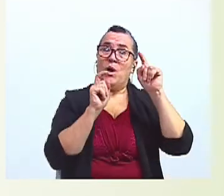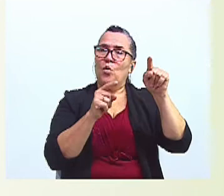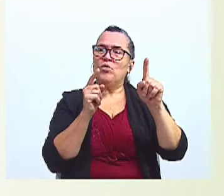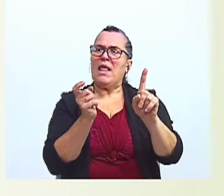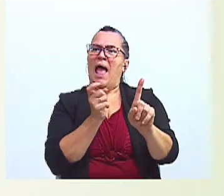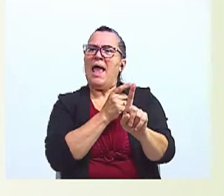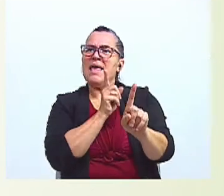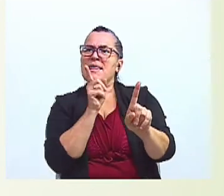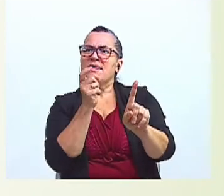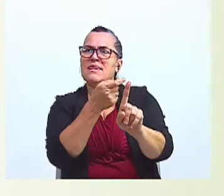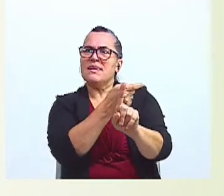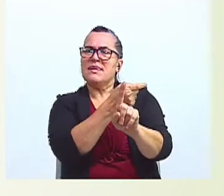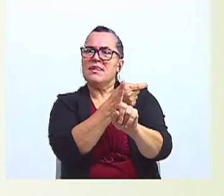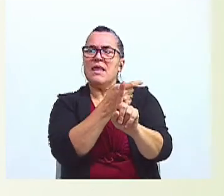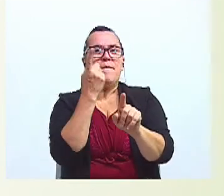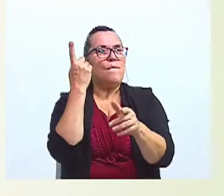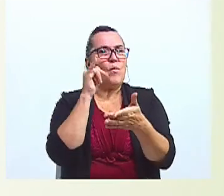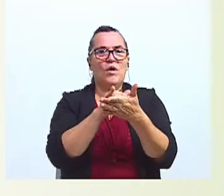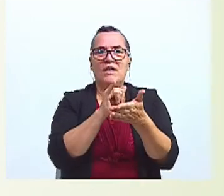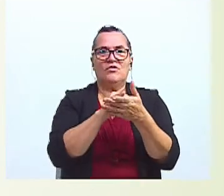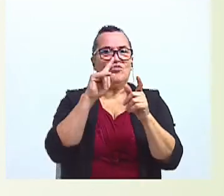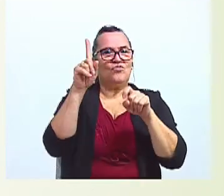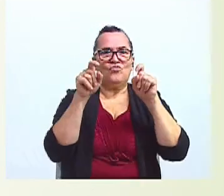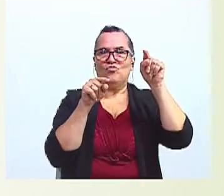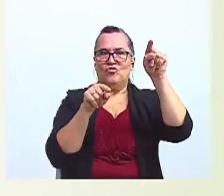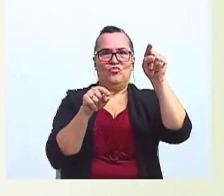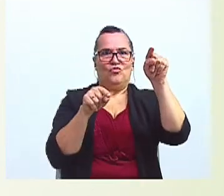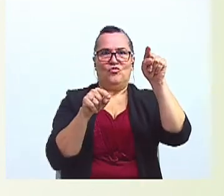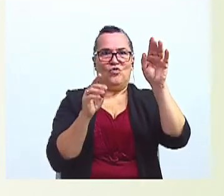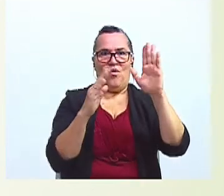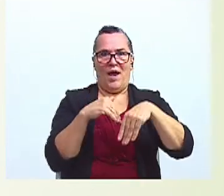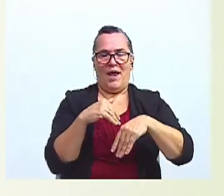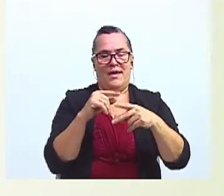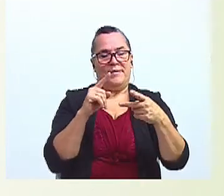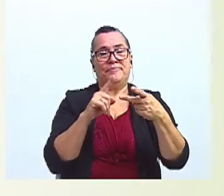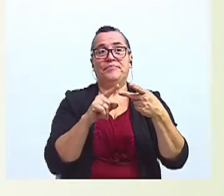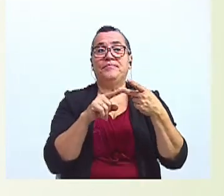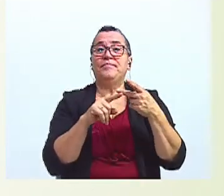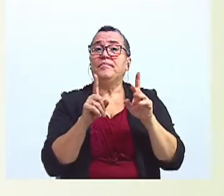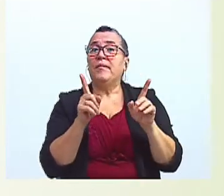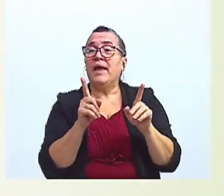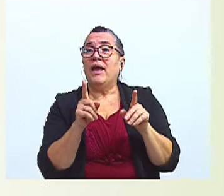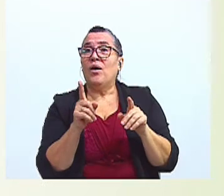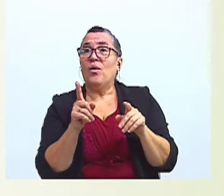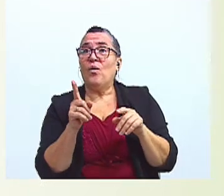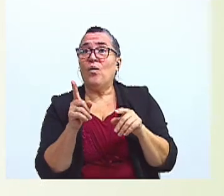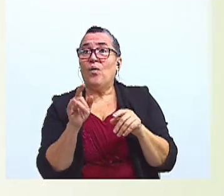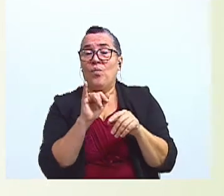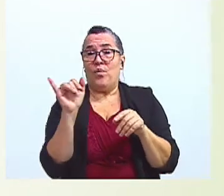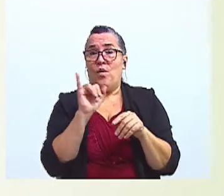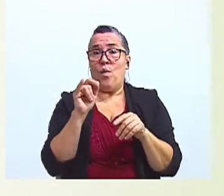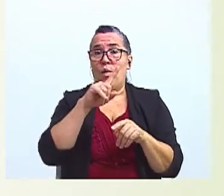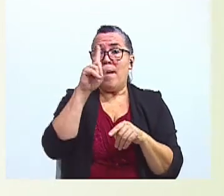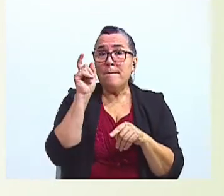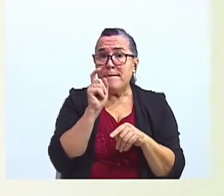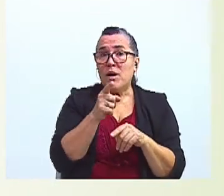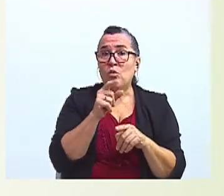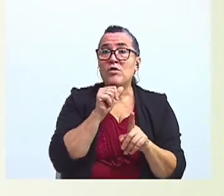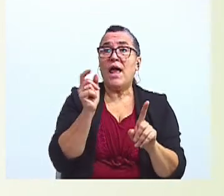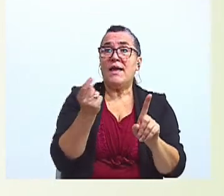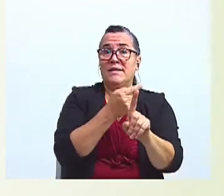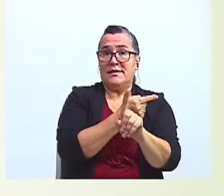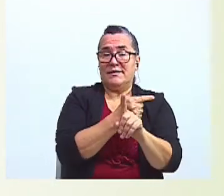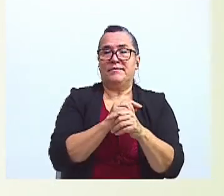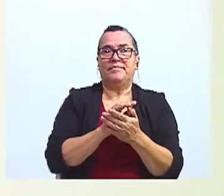indirecta, por eso no tiene signos de pregunta. Sin embargo, no deja de ser una pregunta indirecta.